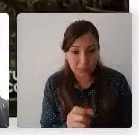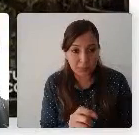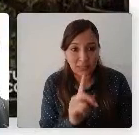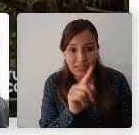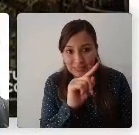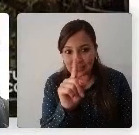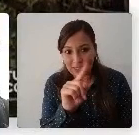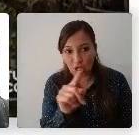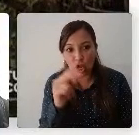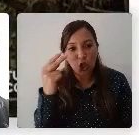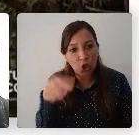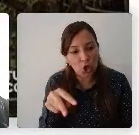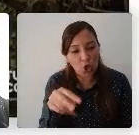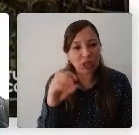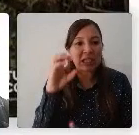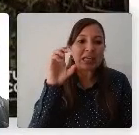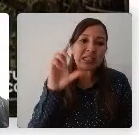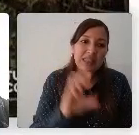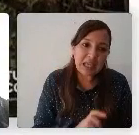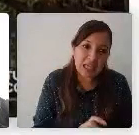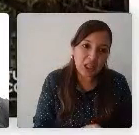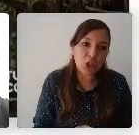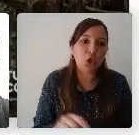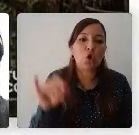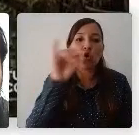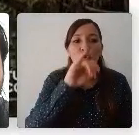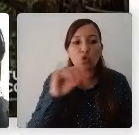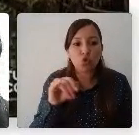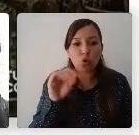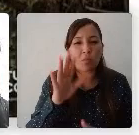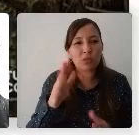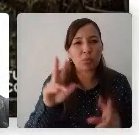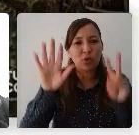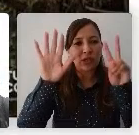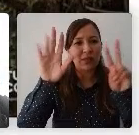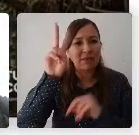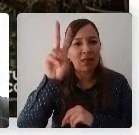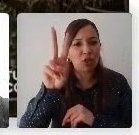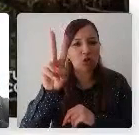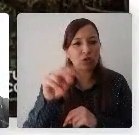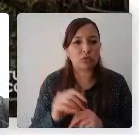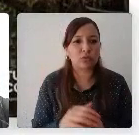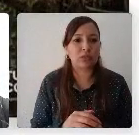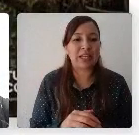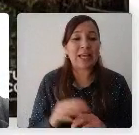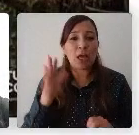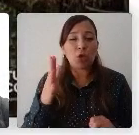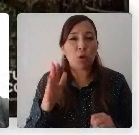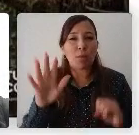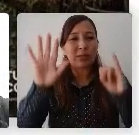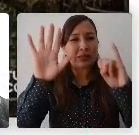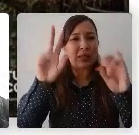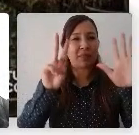ya tenemos alrededor de 72 comunidades que vienen trabajando, 67 emprendimientos a nivel